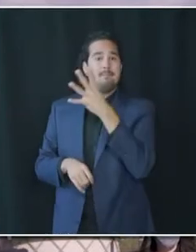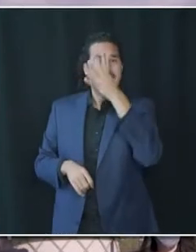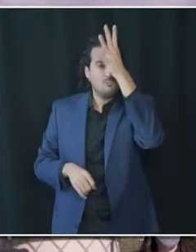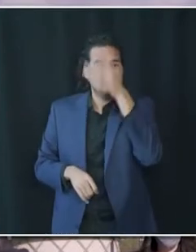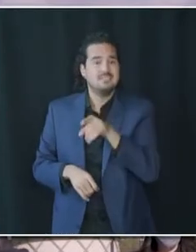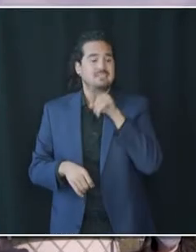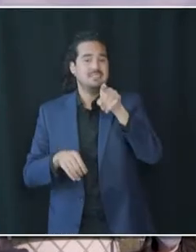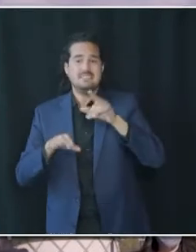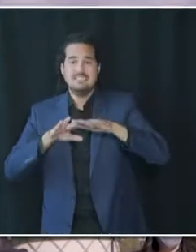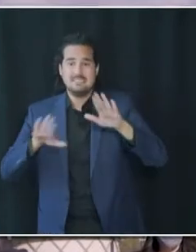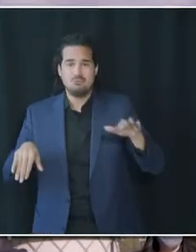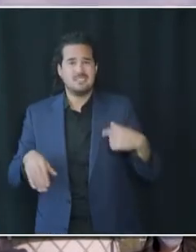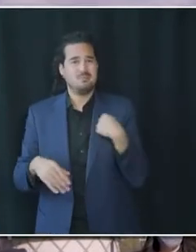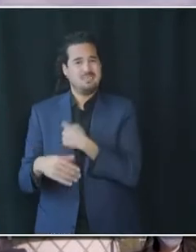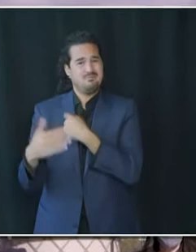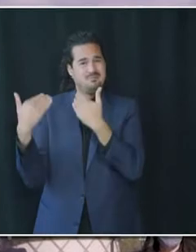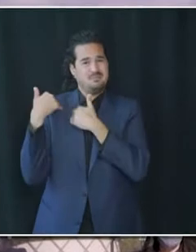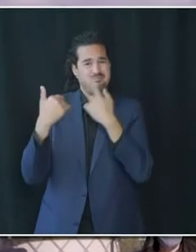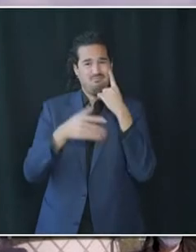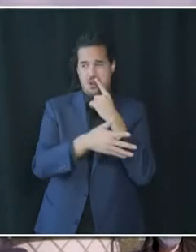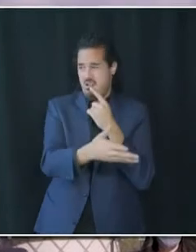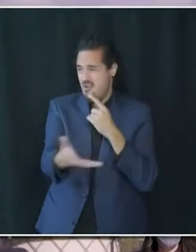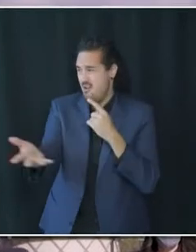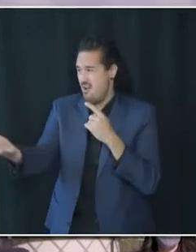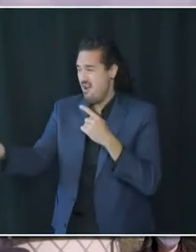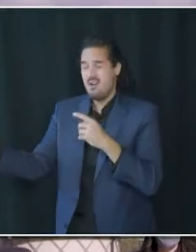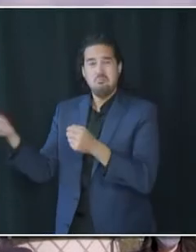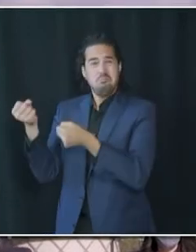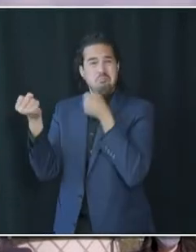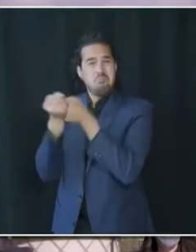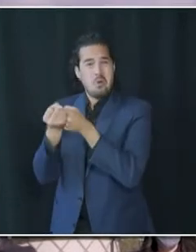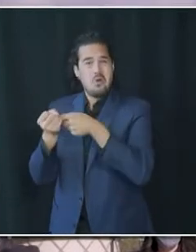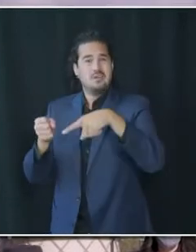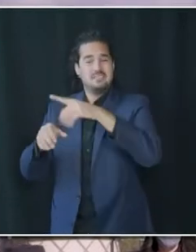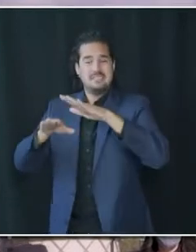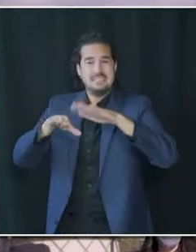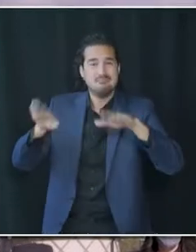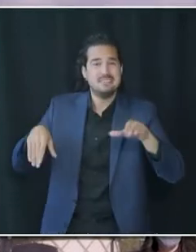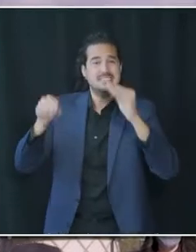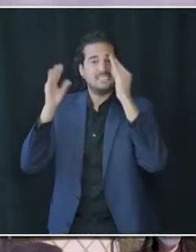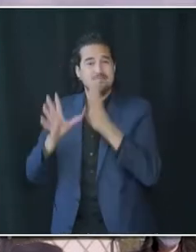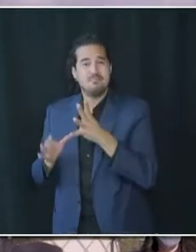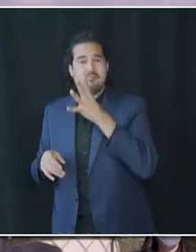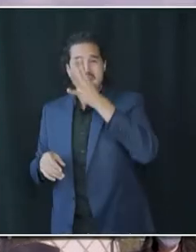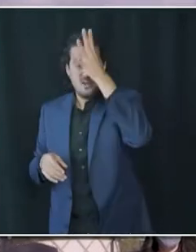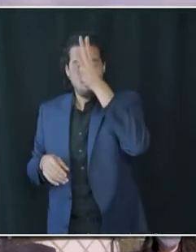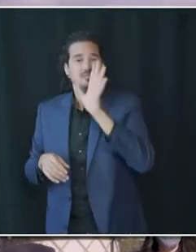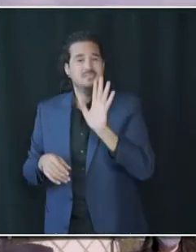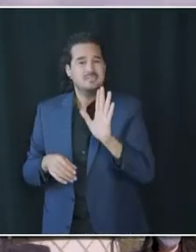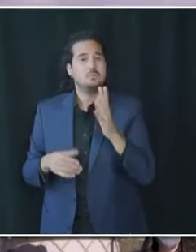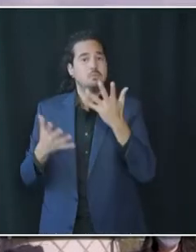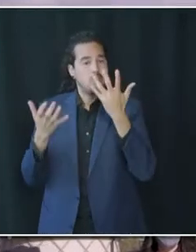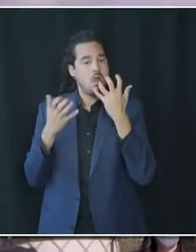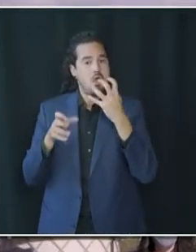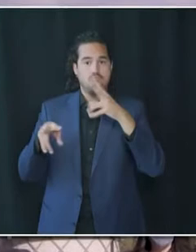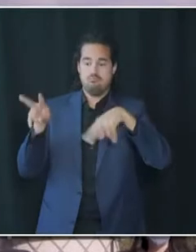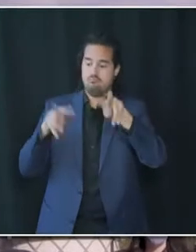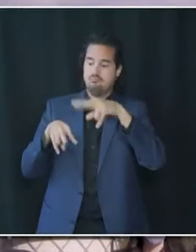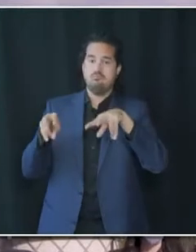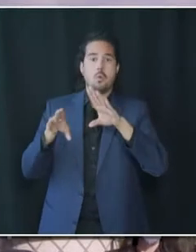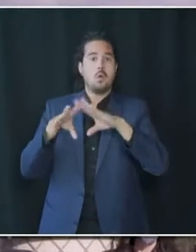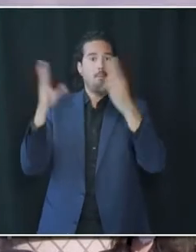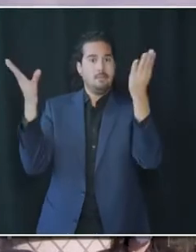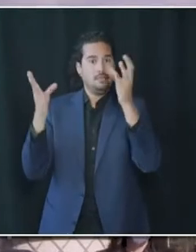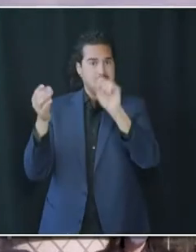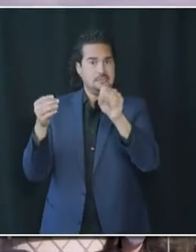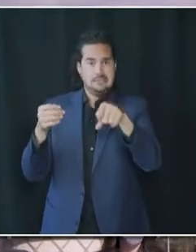físicas y tenemos esta responsabilidad de apoyar a nuestros hijos en esas actividades y queremos ver que esto suceda